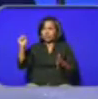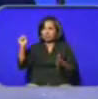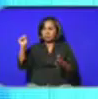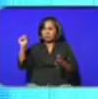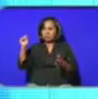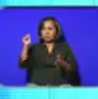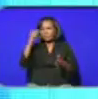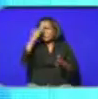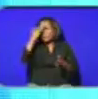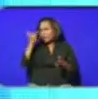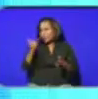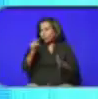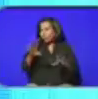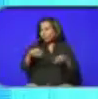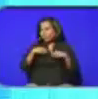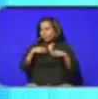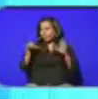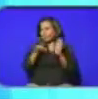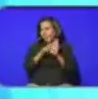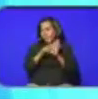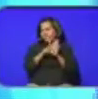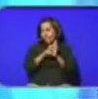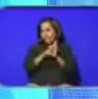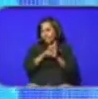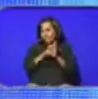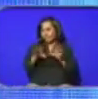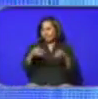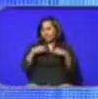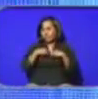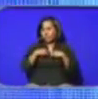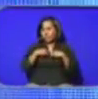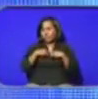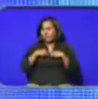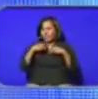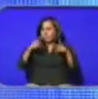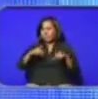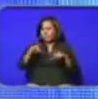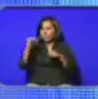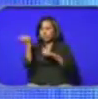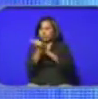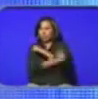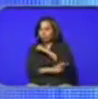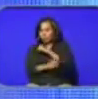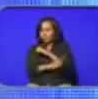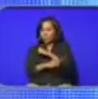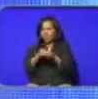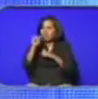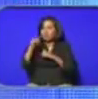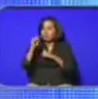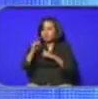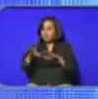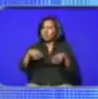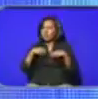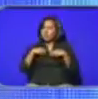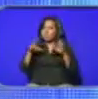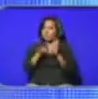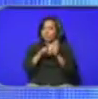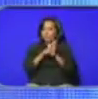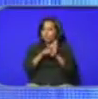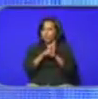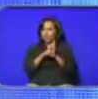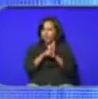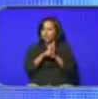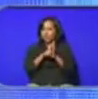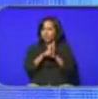no se aplica la legislación para la contratación de mano extranjera? Por supuesto que se aplica la norma y se establece el cumplimiento de